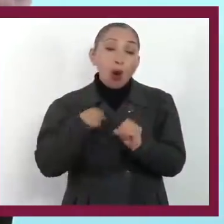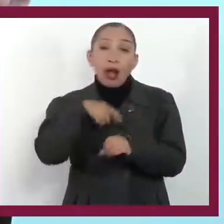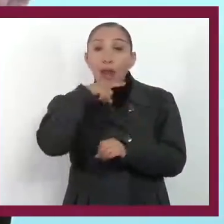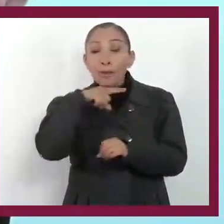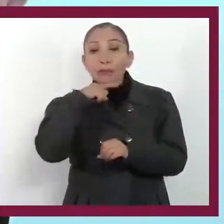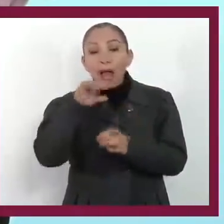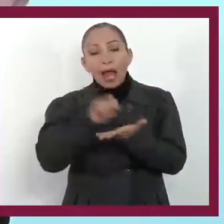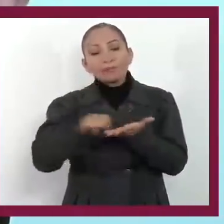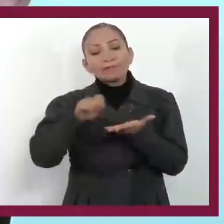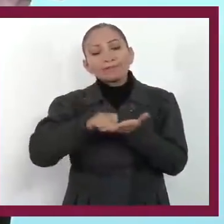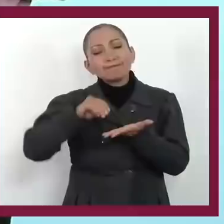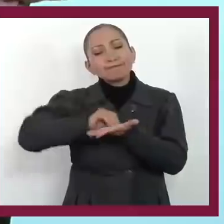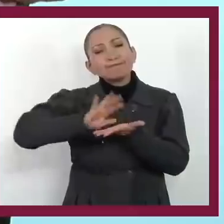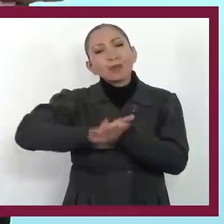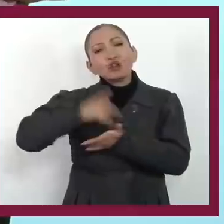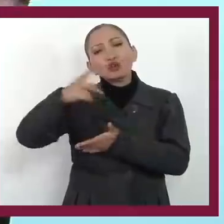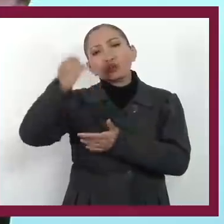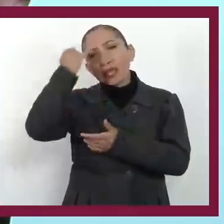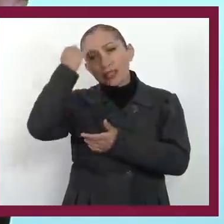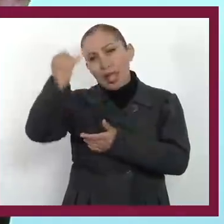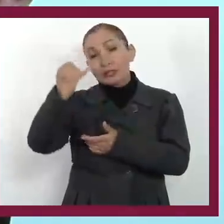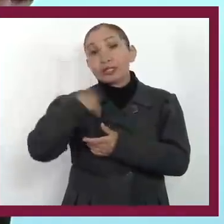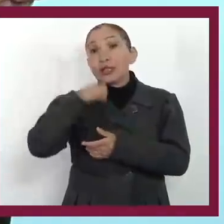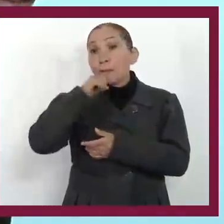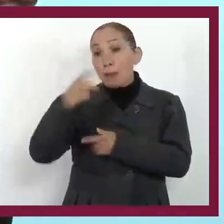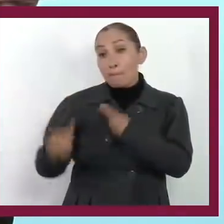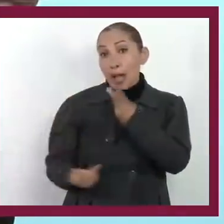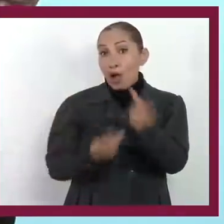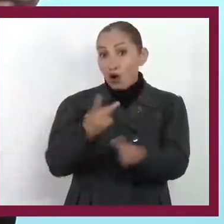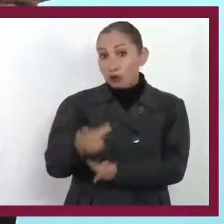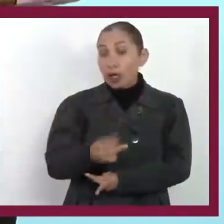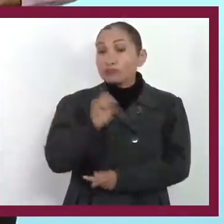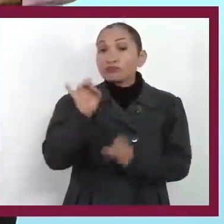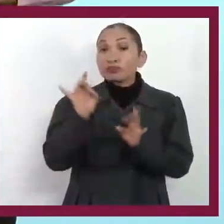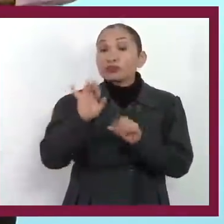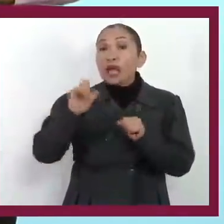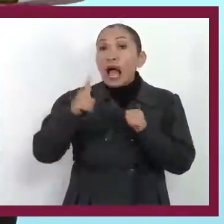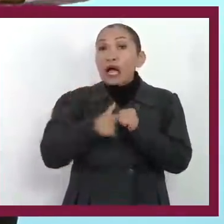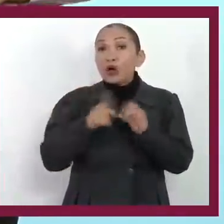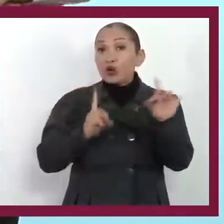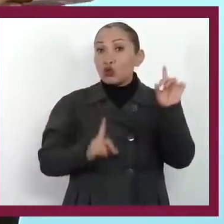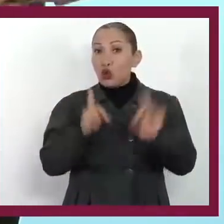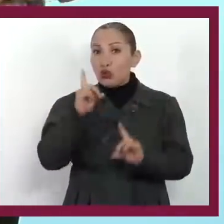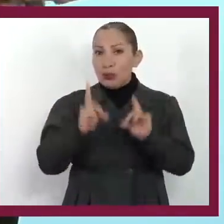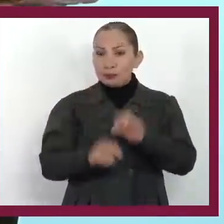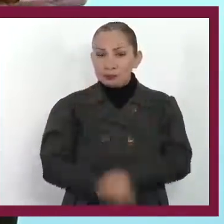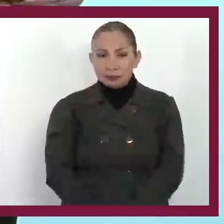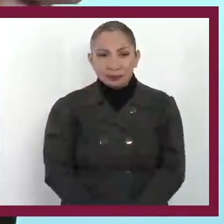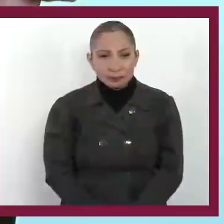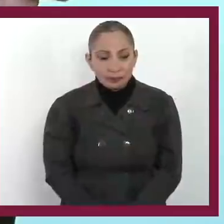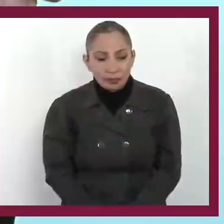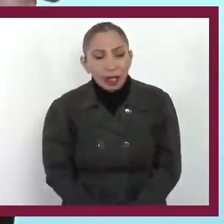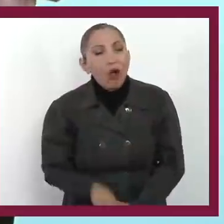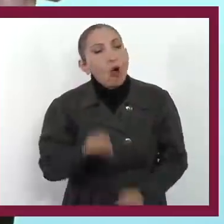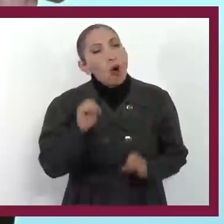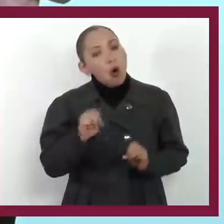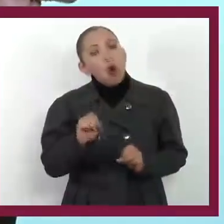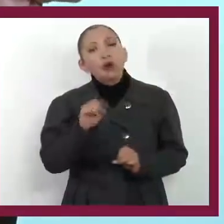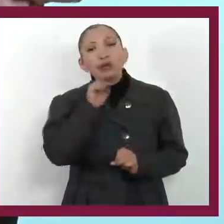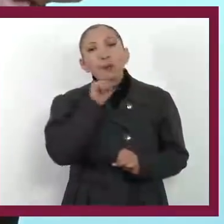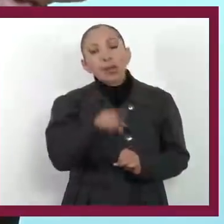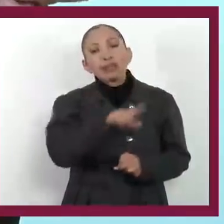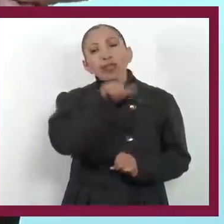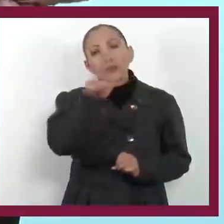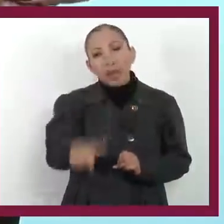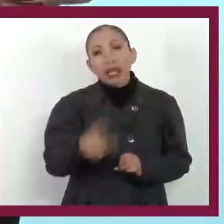puedan anotar las ideas principales, así como las preguntas que les puedan surgir a lo largo de la sesión. Y para que